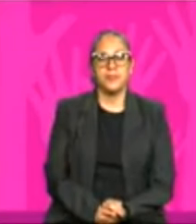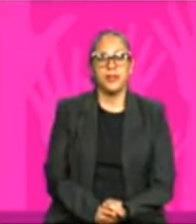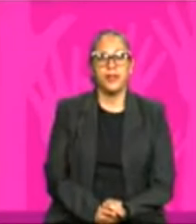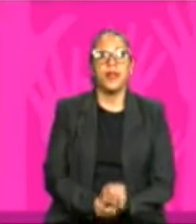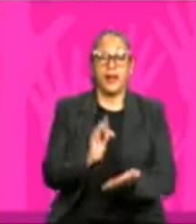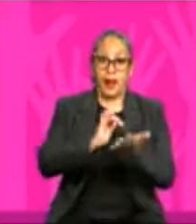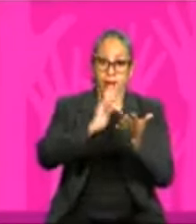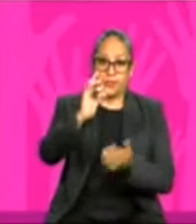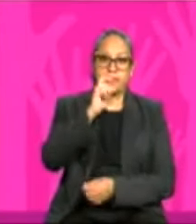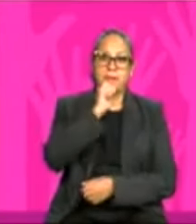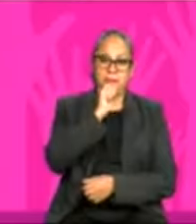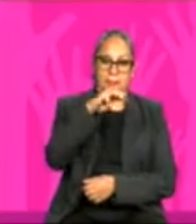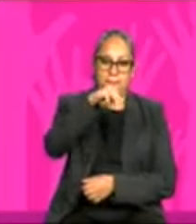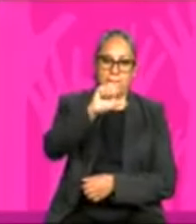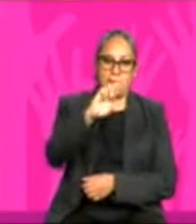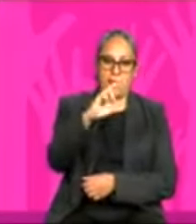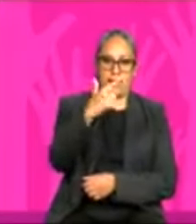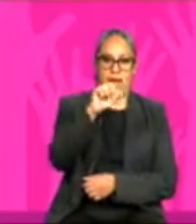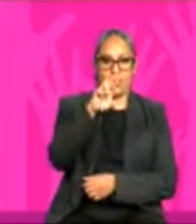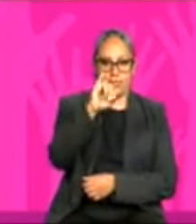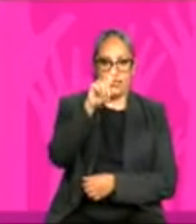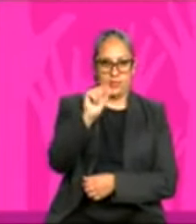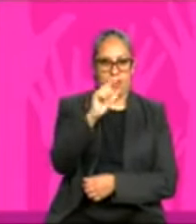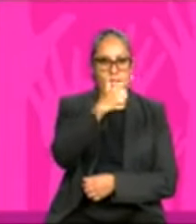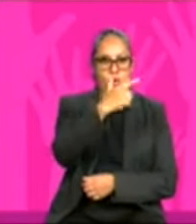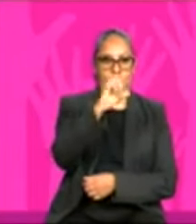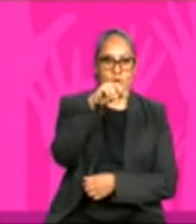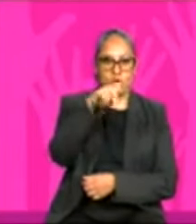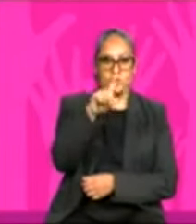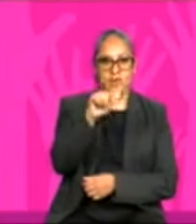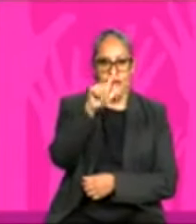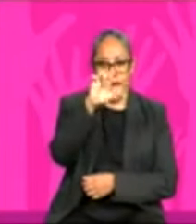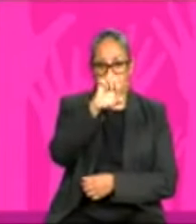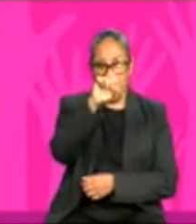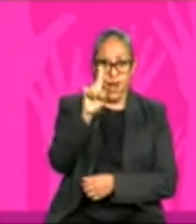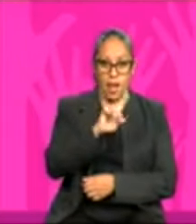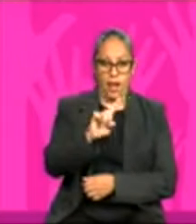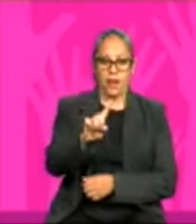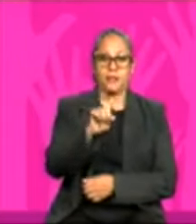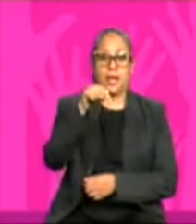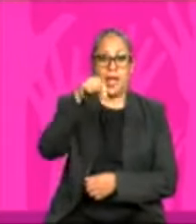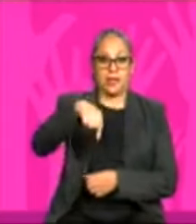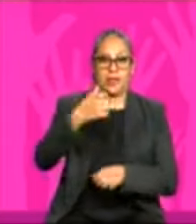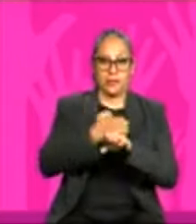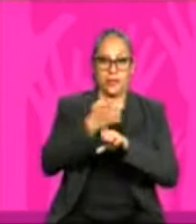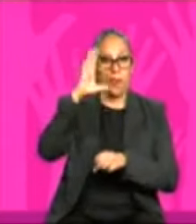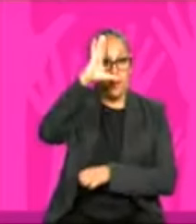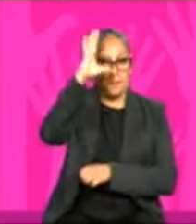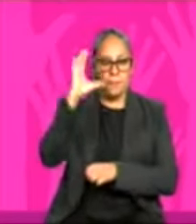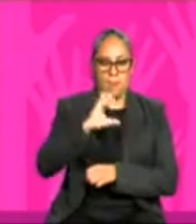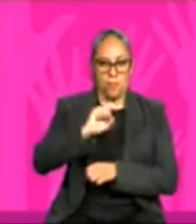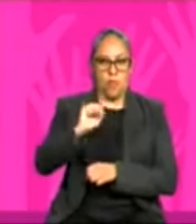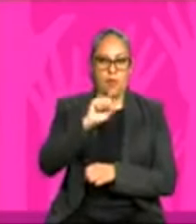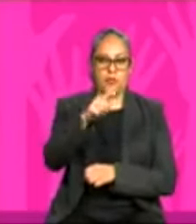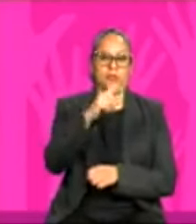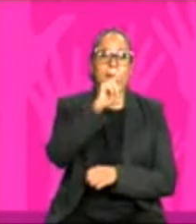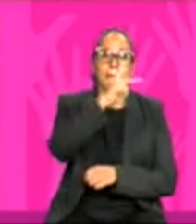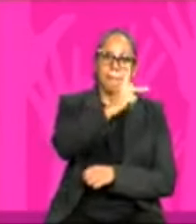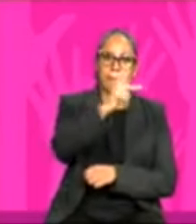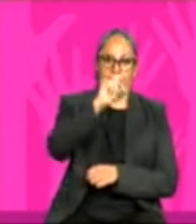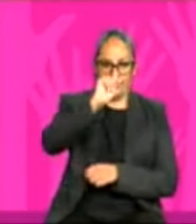de Margarita González Arabia, candidata de la coalición Sigamos Haciendo Historia en Morelos, integrada por los partidos del Trabajo,